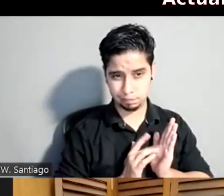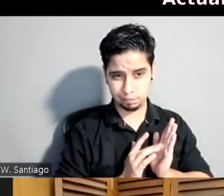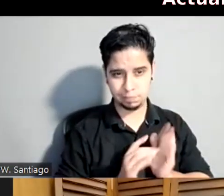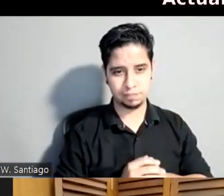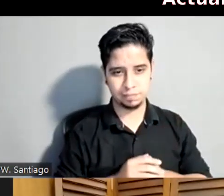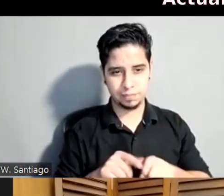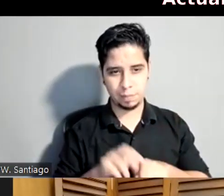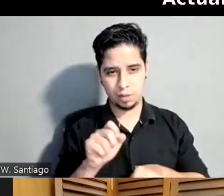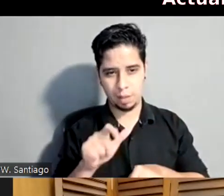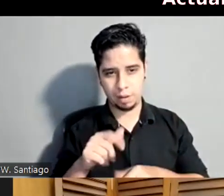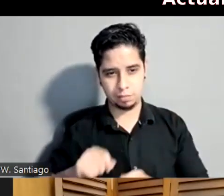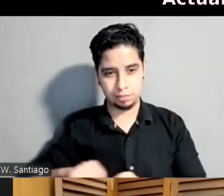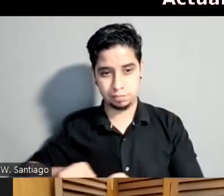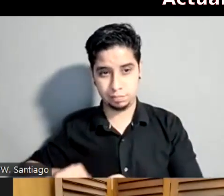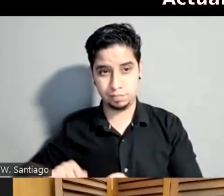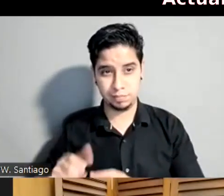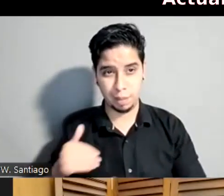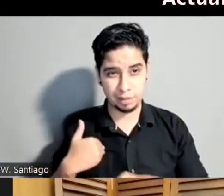copió también.